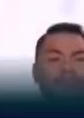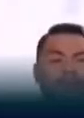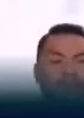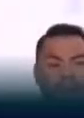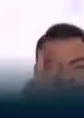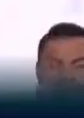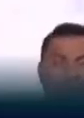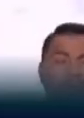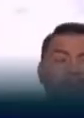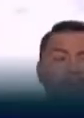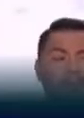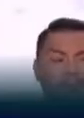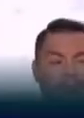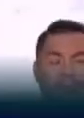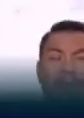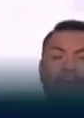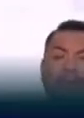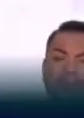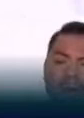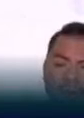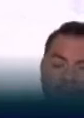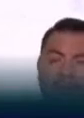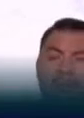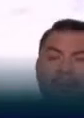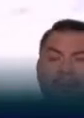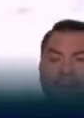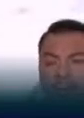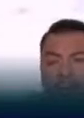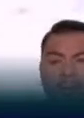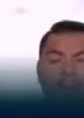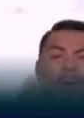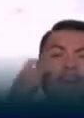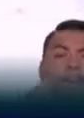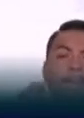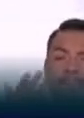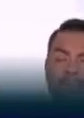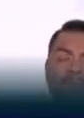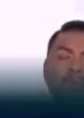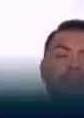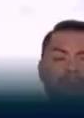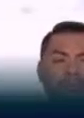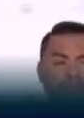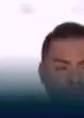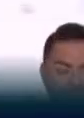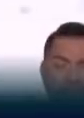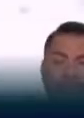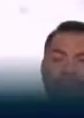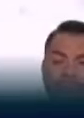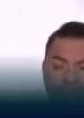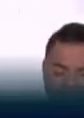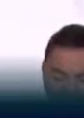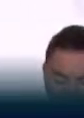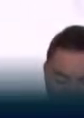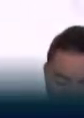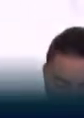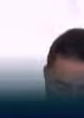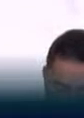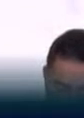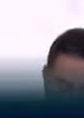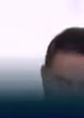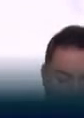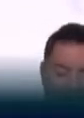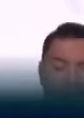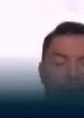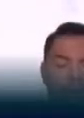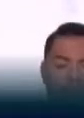No a través de una ley. Entonces, lo que se ha hecho es ciertamente violatorio de la Constitución. Y de acuerdo con el artículo 46, el pueblo tiene